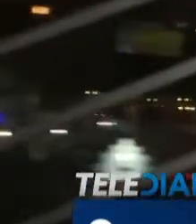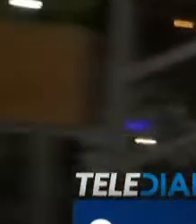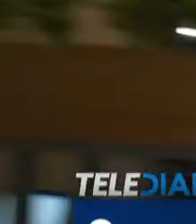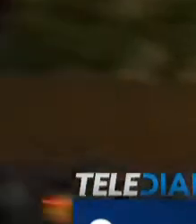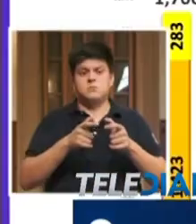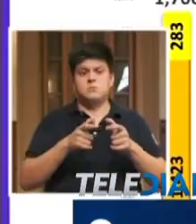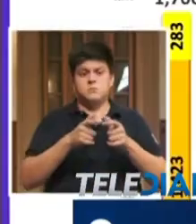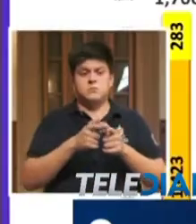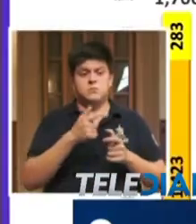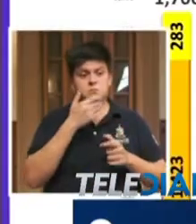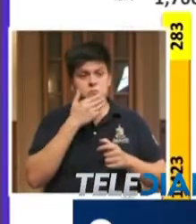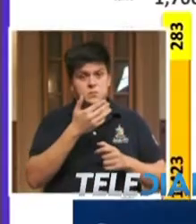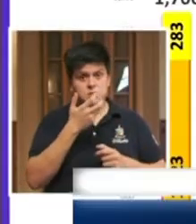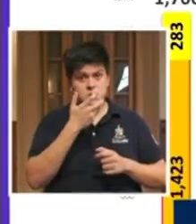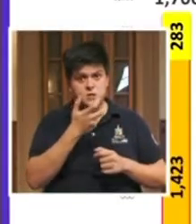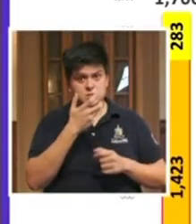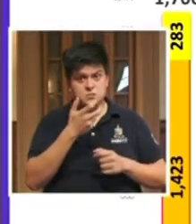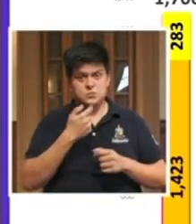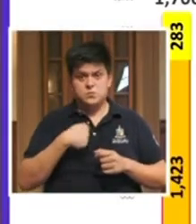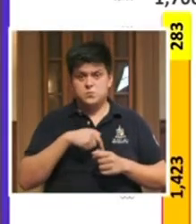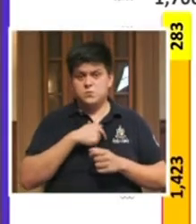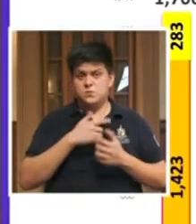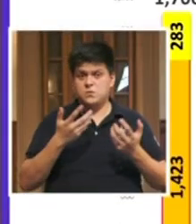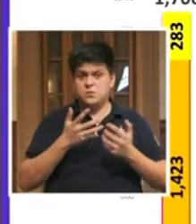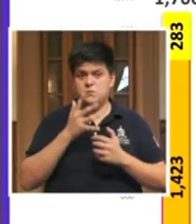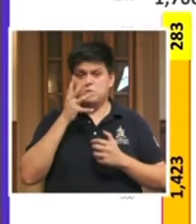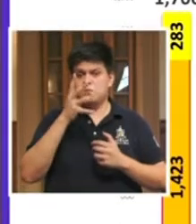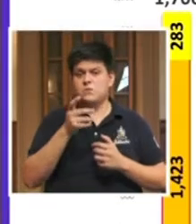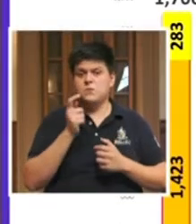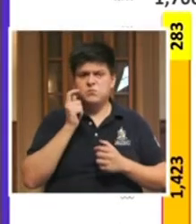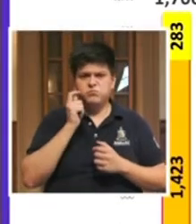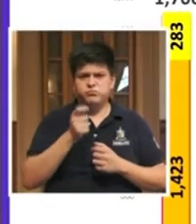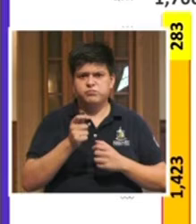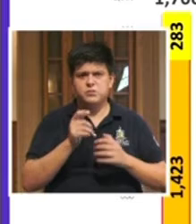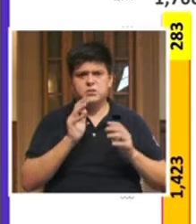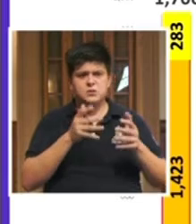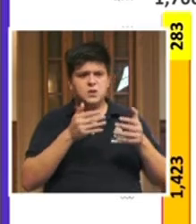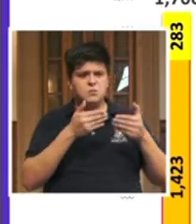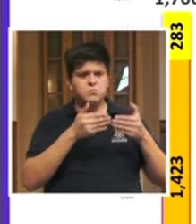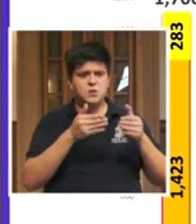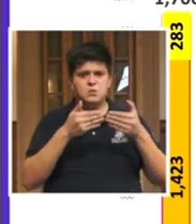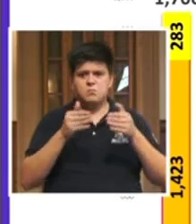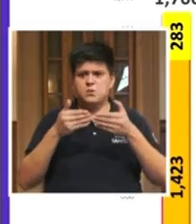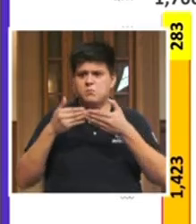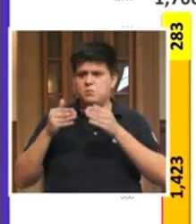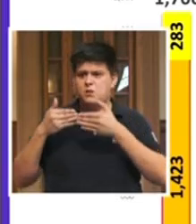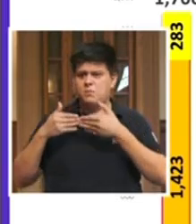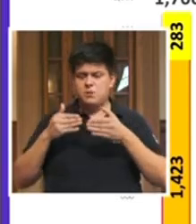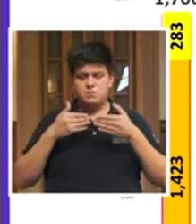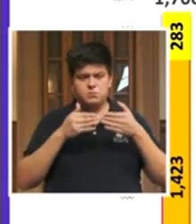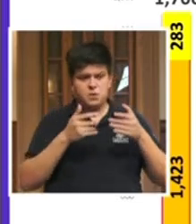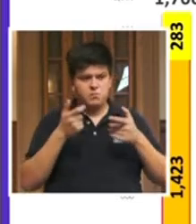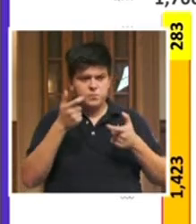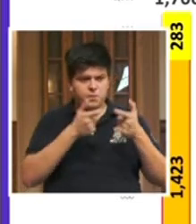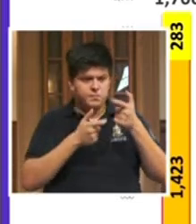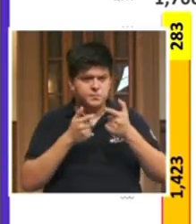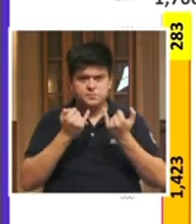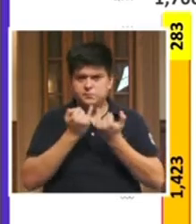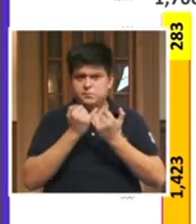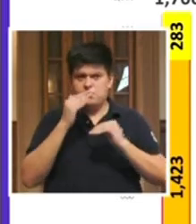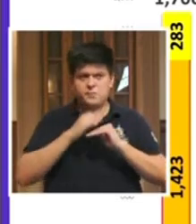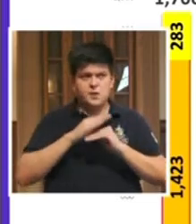las restricciones. Esto nos va a permitir reactivar la economía, aumentar los